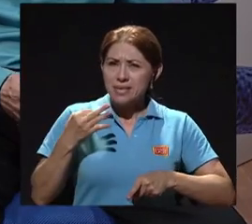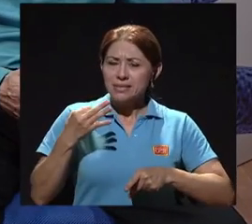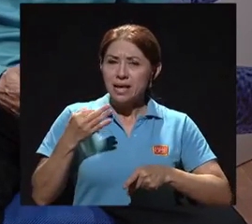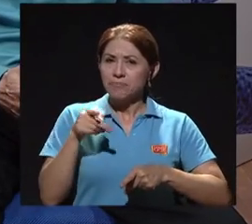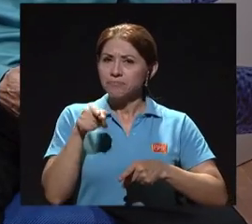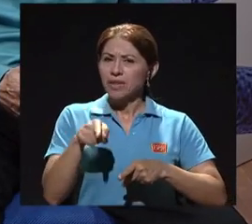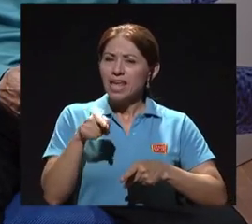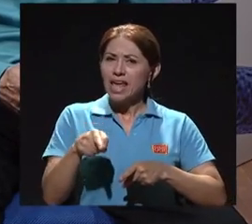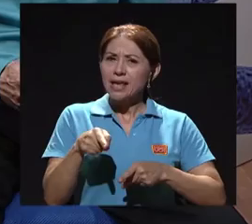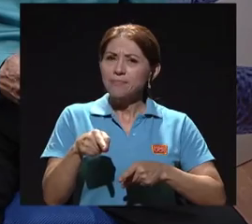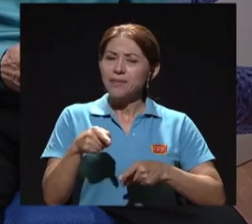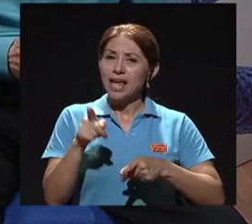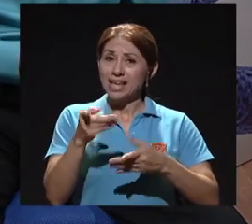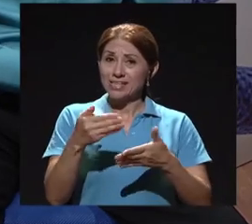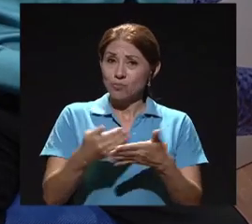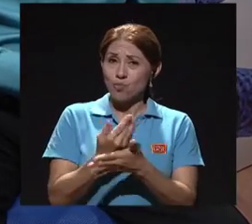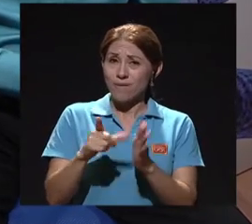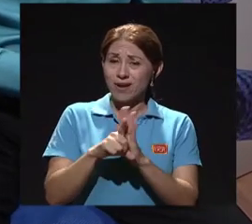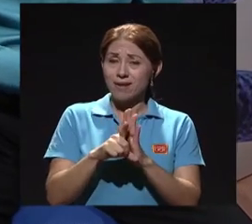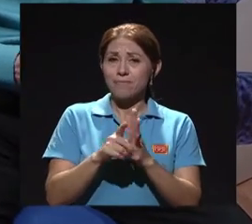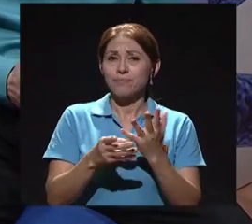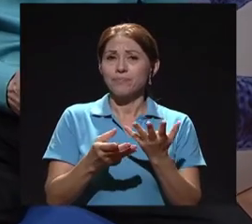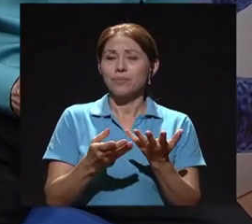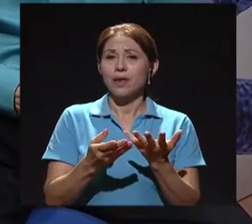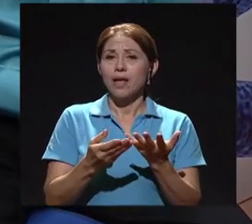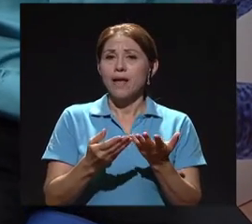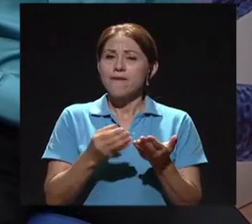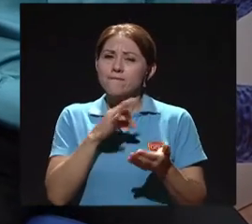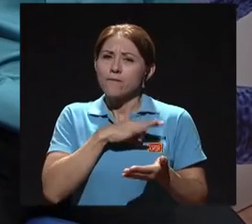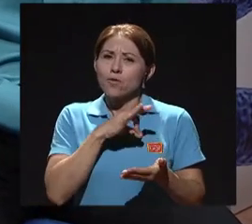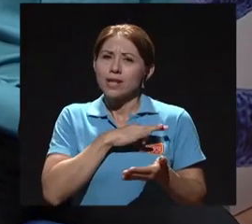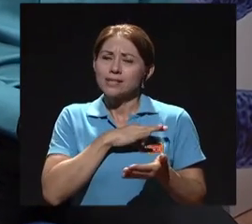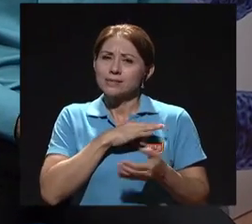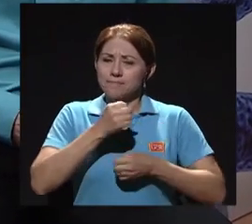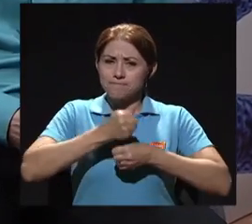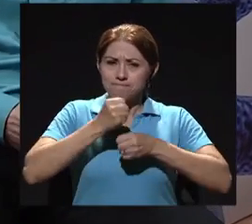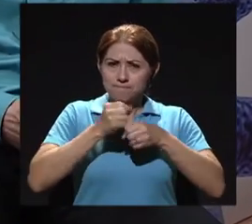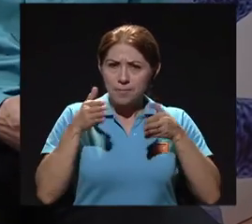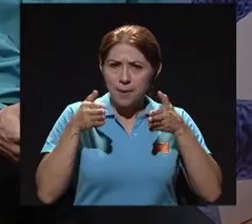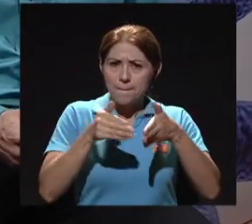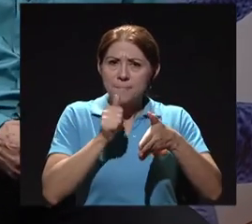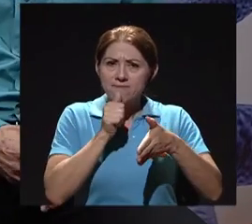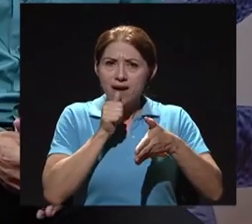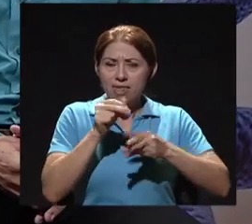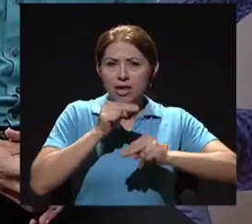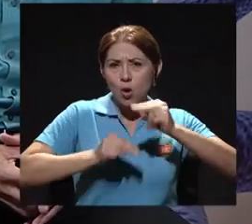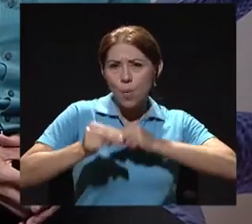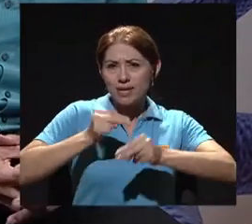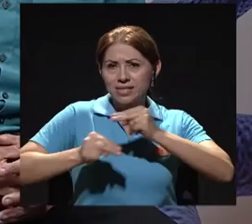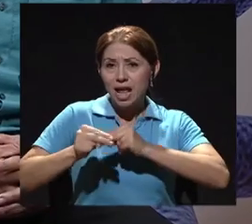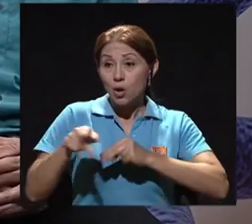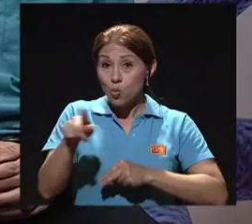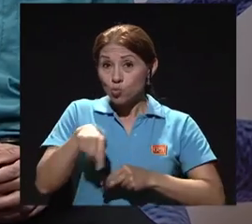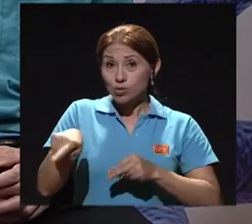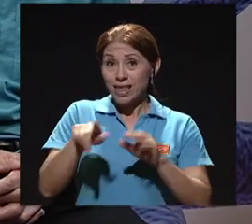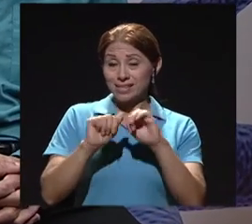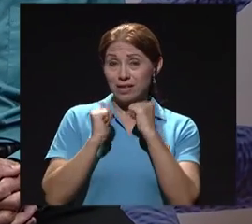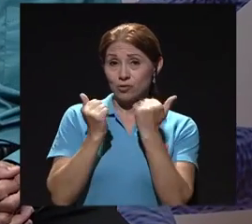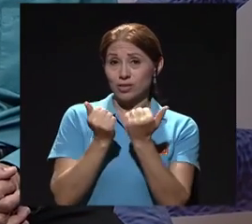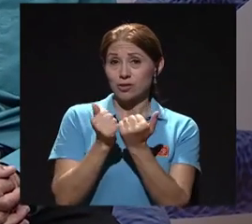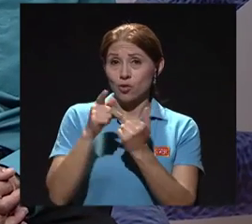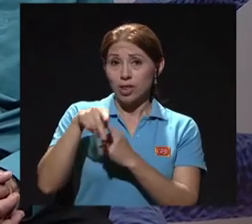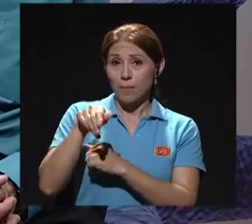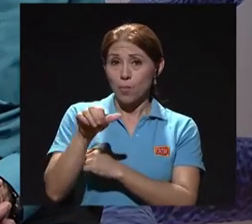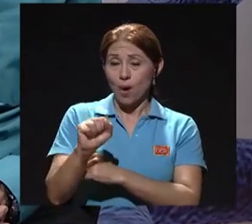que favorece la gestión privada y comercial del agua cuál es la perspectiva de ustedes cómo está después